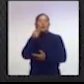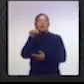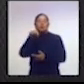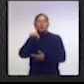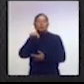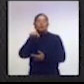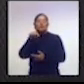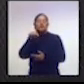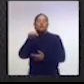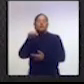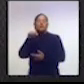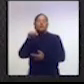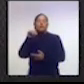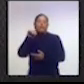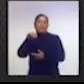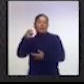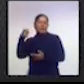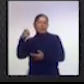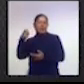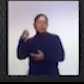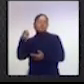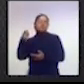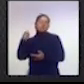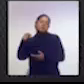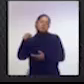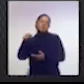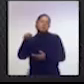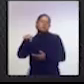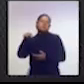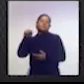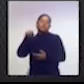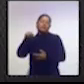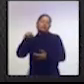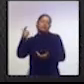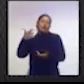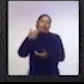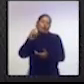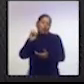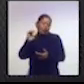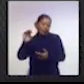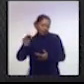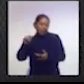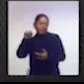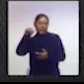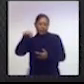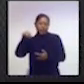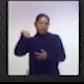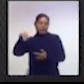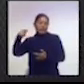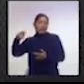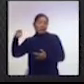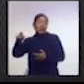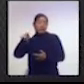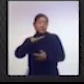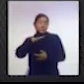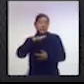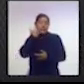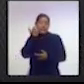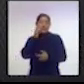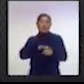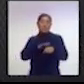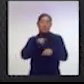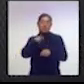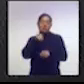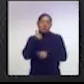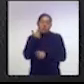www.contlax.edu.mx. Perfecto. Ahí están los requisitos con más detalle. Las convocatorias se abren cada año. Y si hubiera necesidad de acudir personalmente,